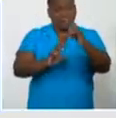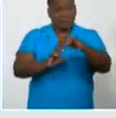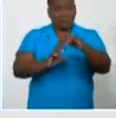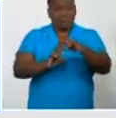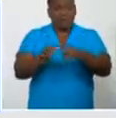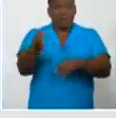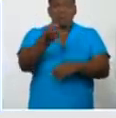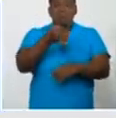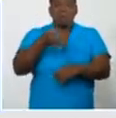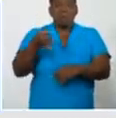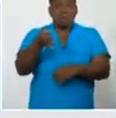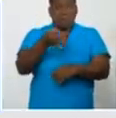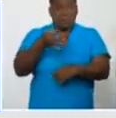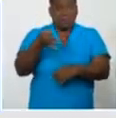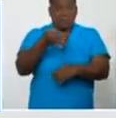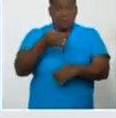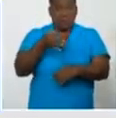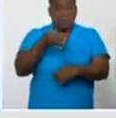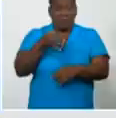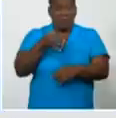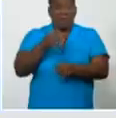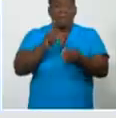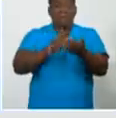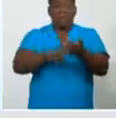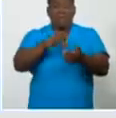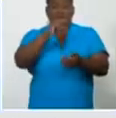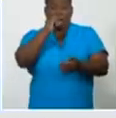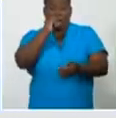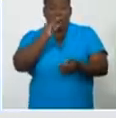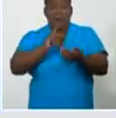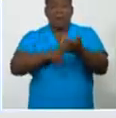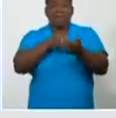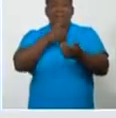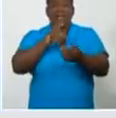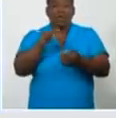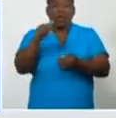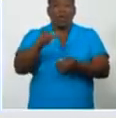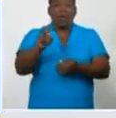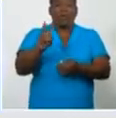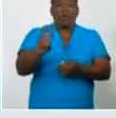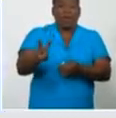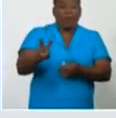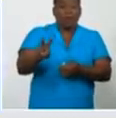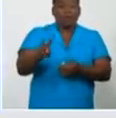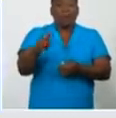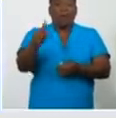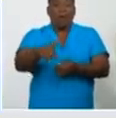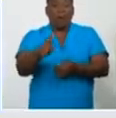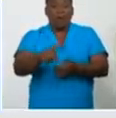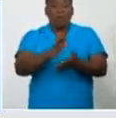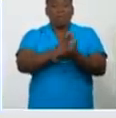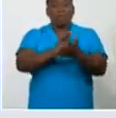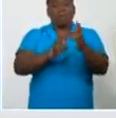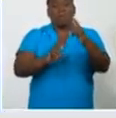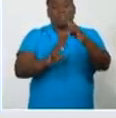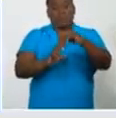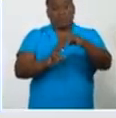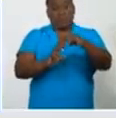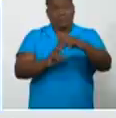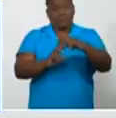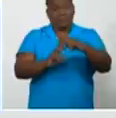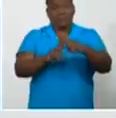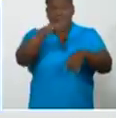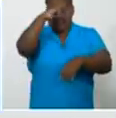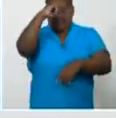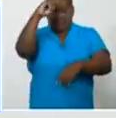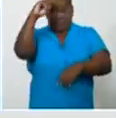mayor incidencia: Pedro Betancourt, Perico, Jovellanos, Agüey Grande y Matanzas. Santi